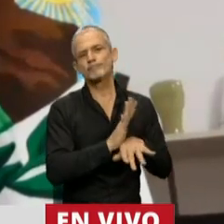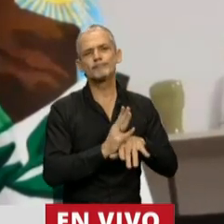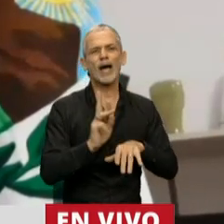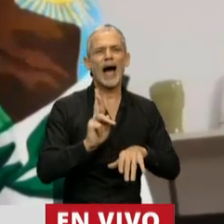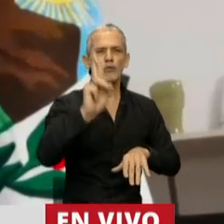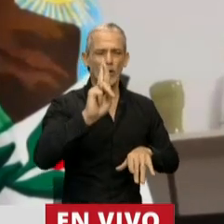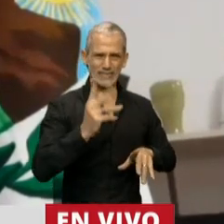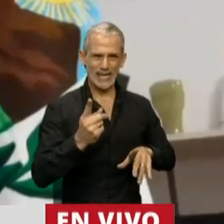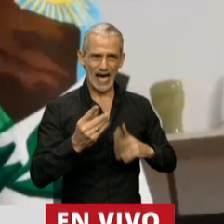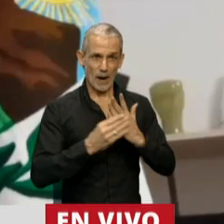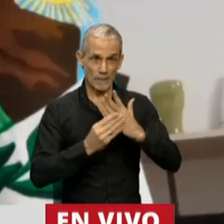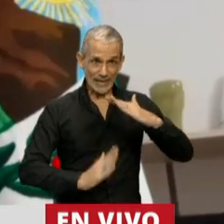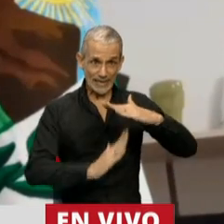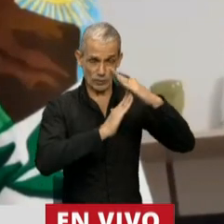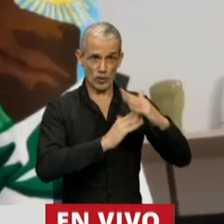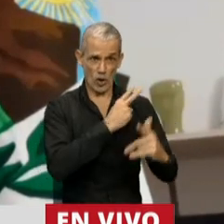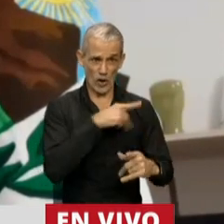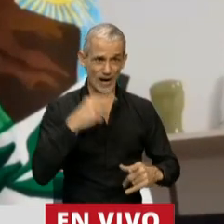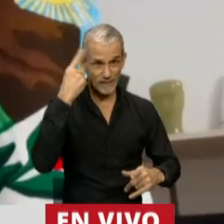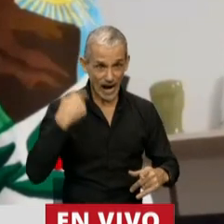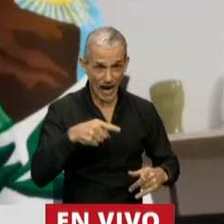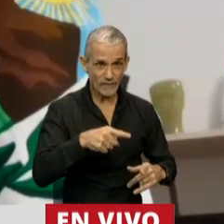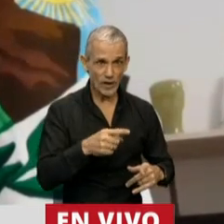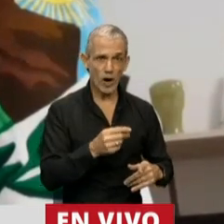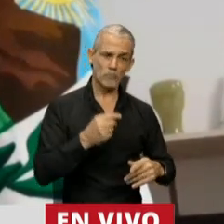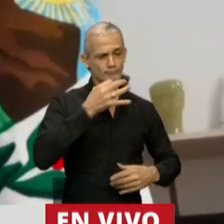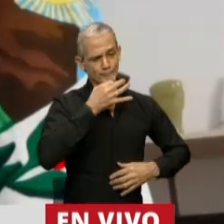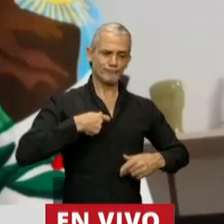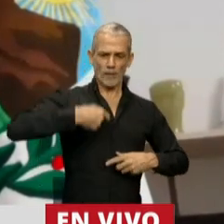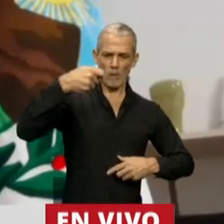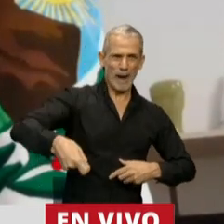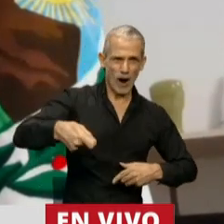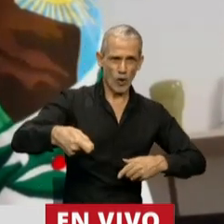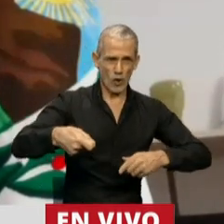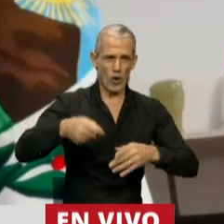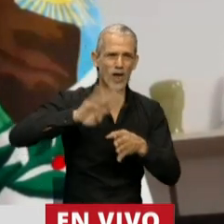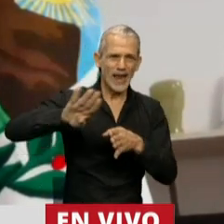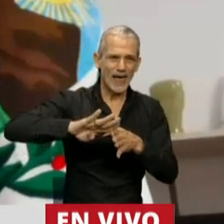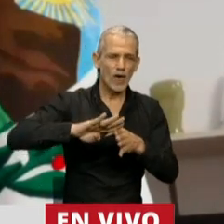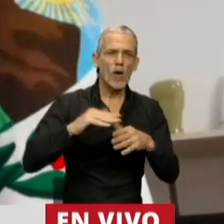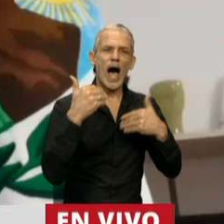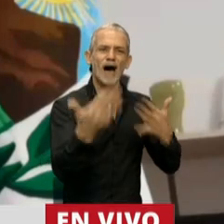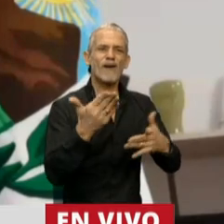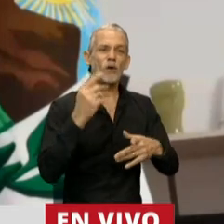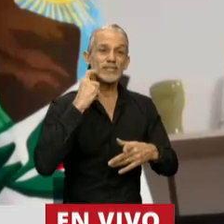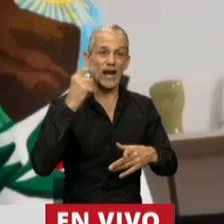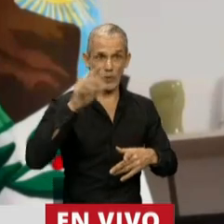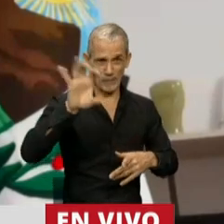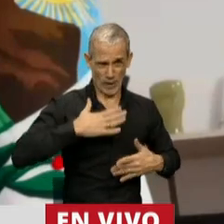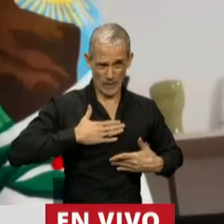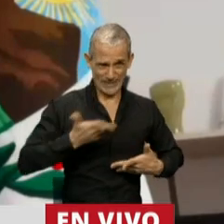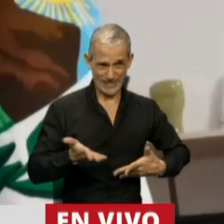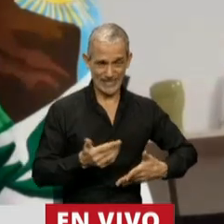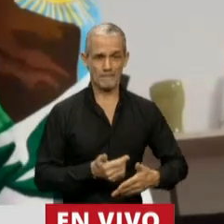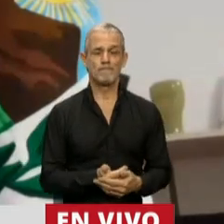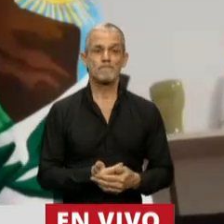al jefe de gabinete de ministro a disponer el pago de la deuda legítima a favor de San Luis.